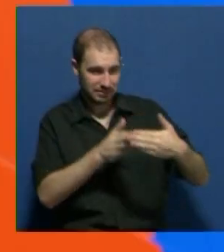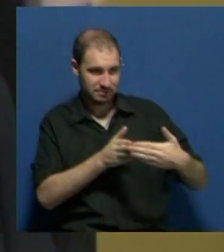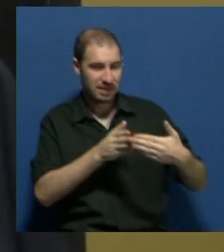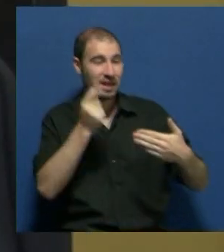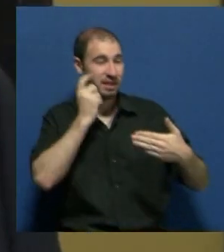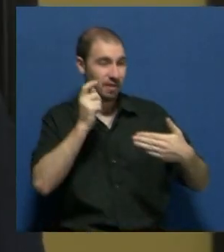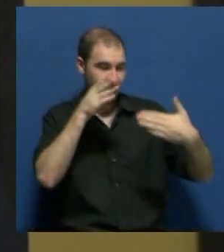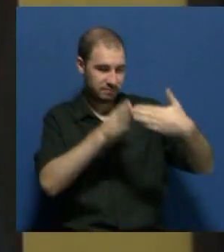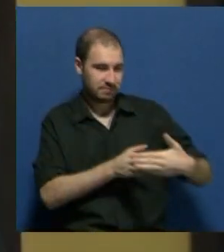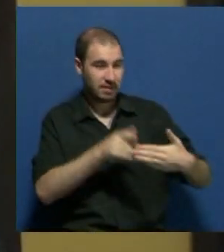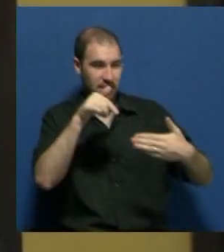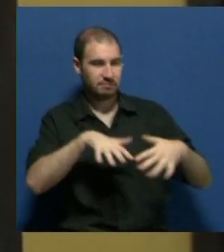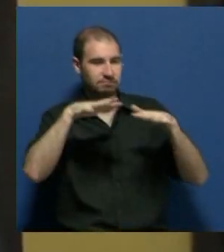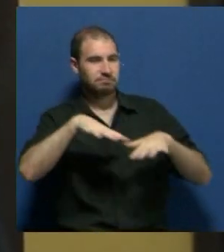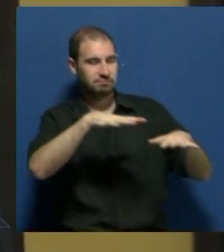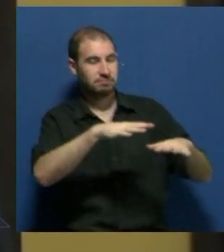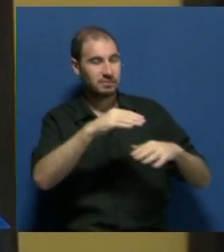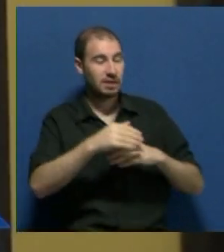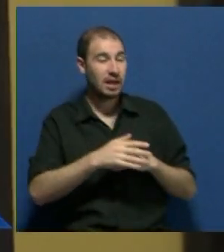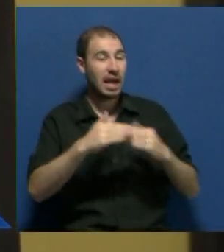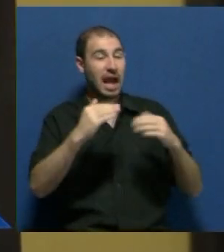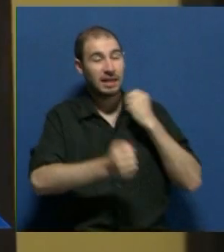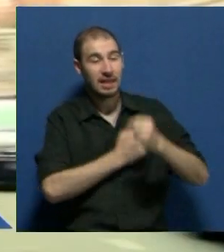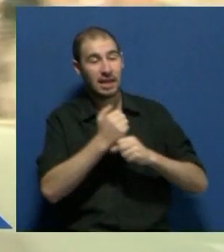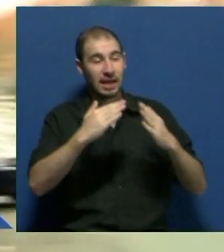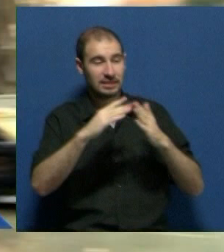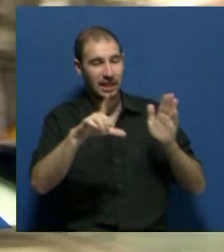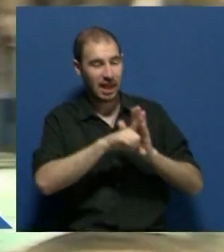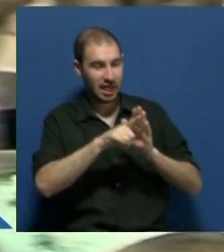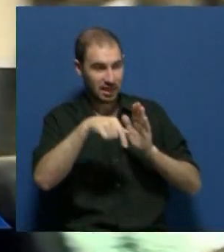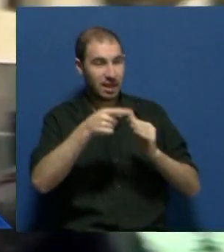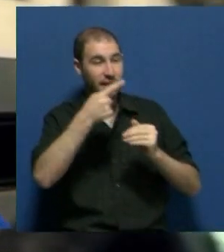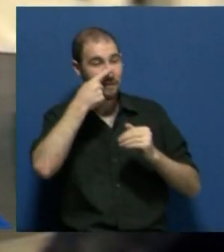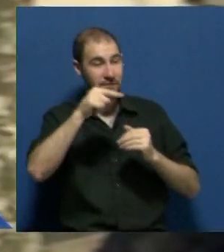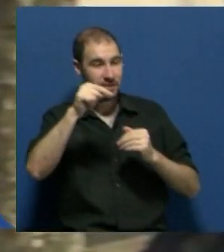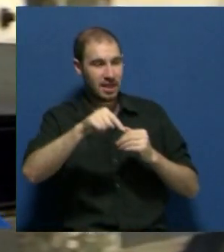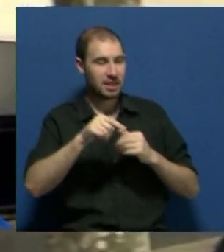y Ciudad. De ahí marchamos por la legislatura, después terminamos